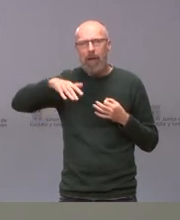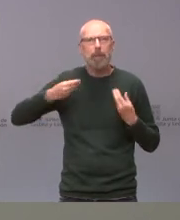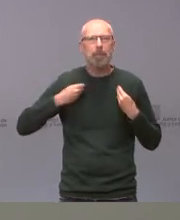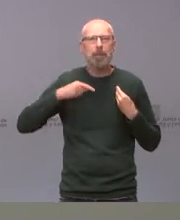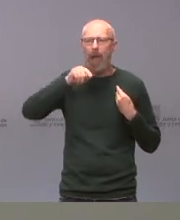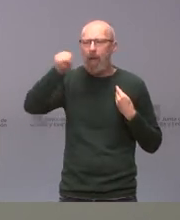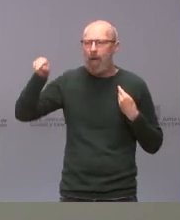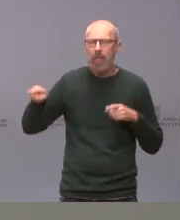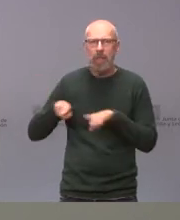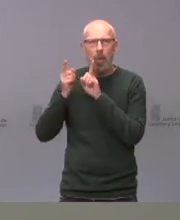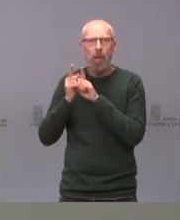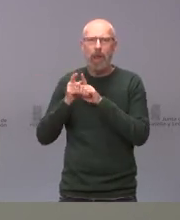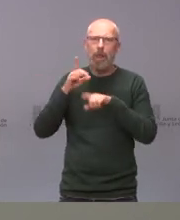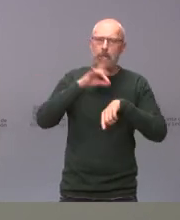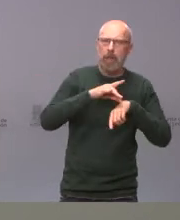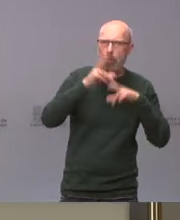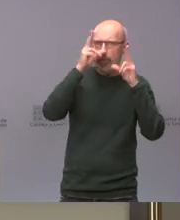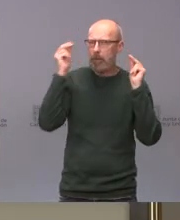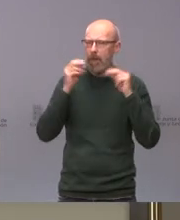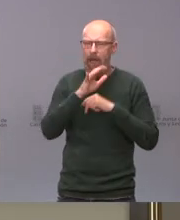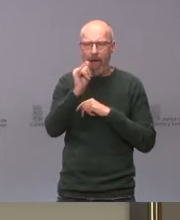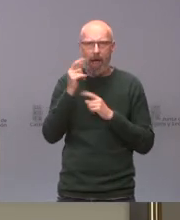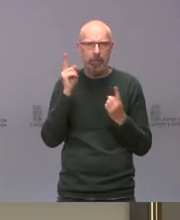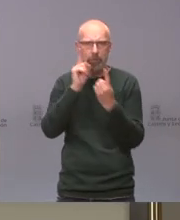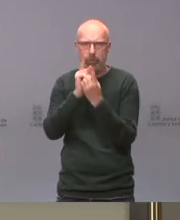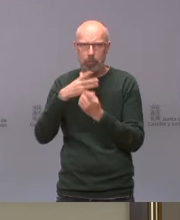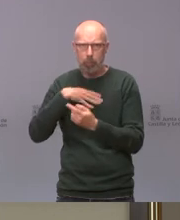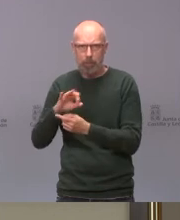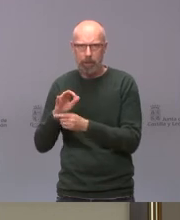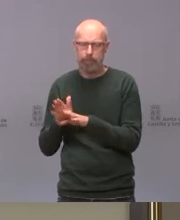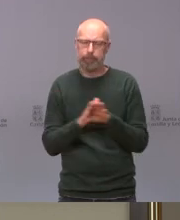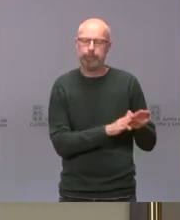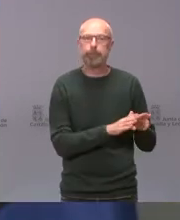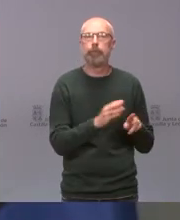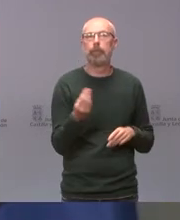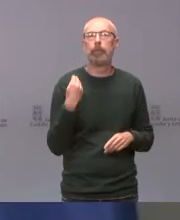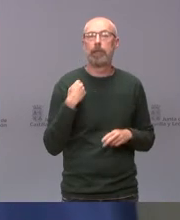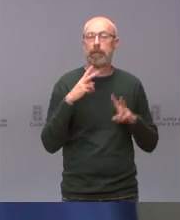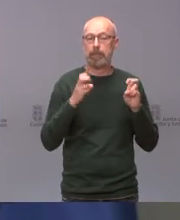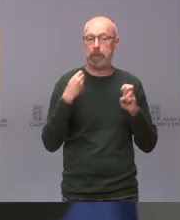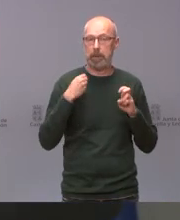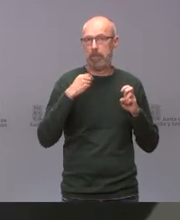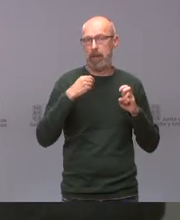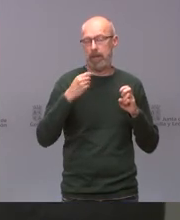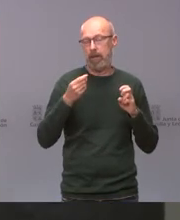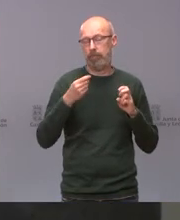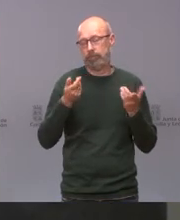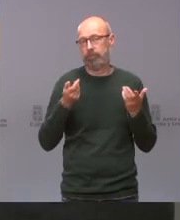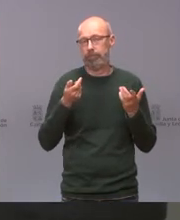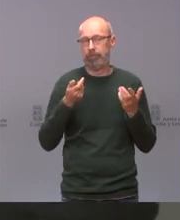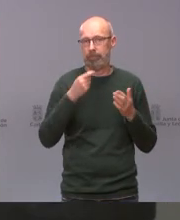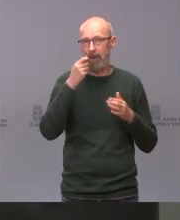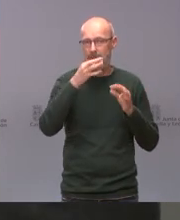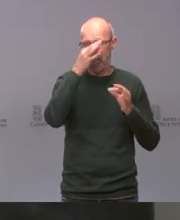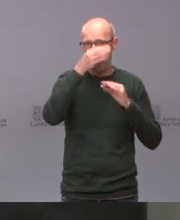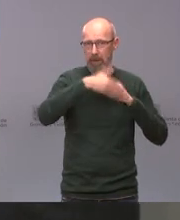enfermera adscritos. Bien, sobre el asunto de la leyenda negra, voy a decir que pues, la leyenda negra no existiría si no